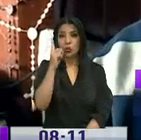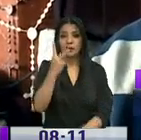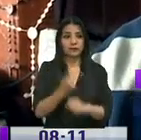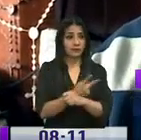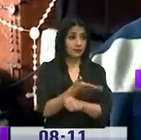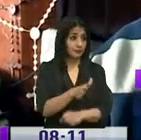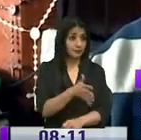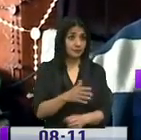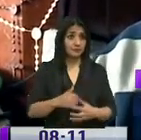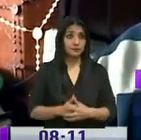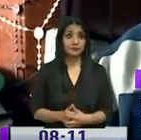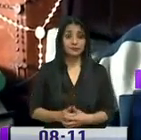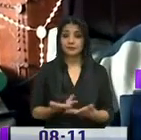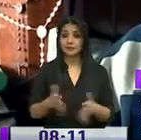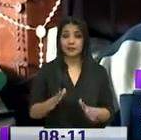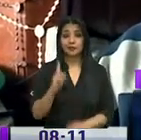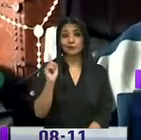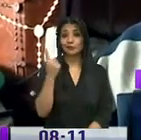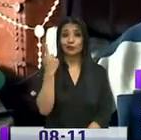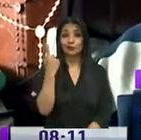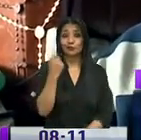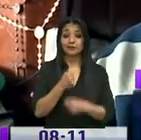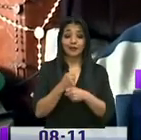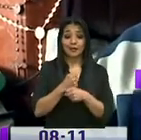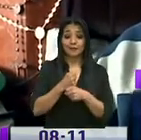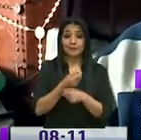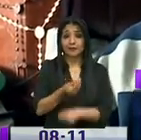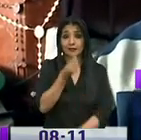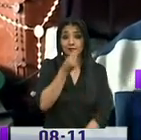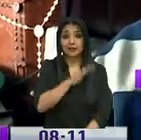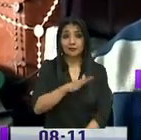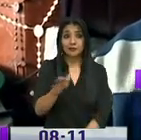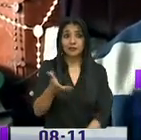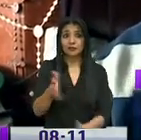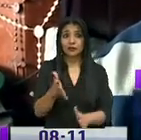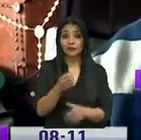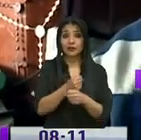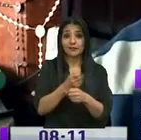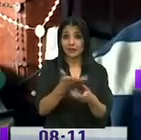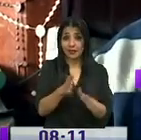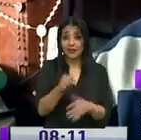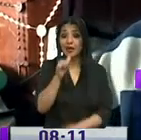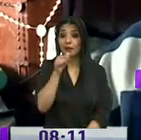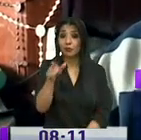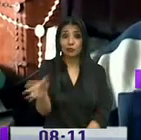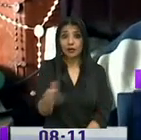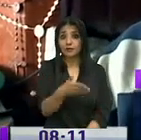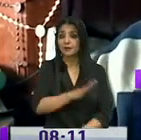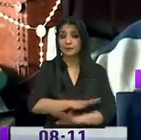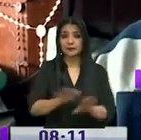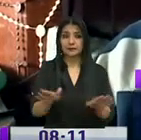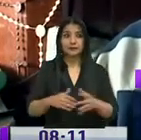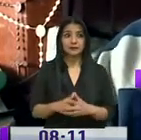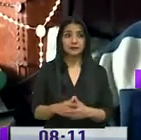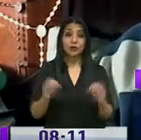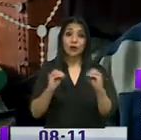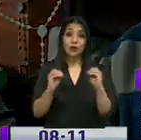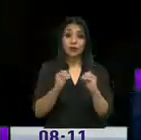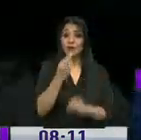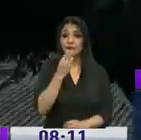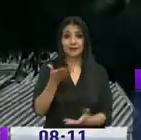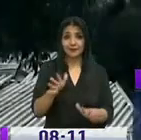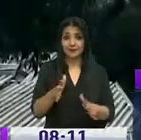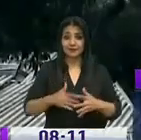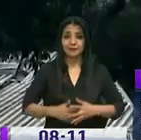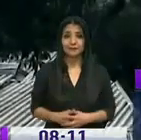no? Y si es que no, hay veces hacemos mos. O hay veces no tomamos café, almuerzan y merienda. O si no, hay veces no merienda.